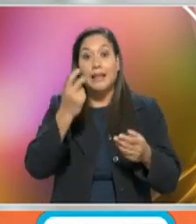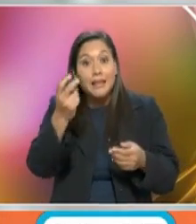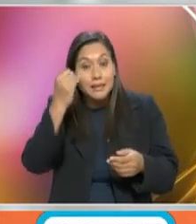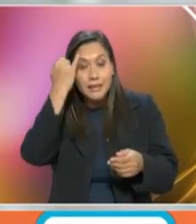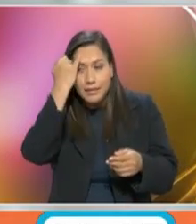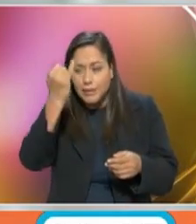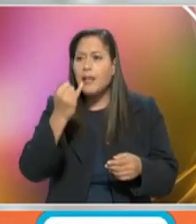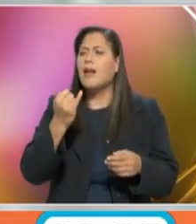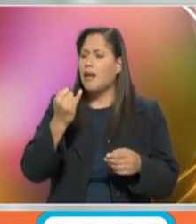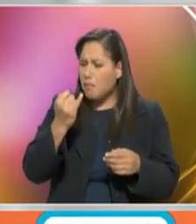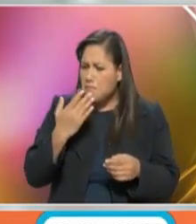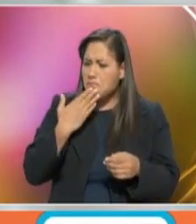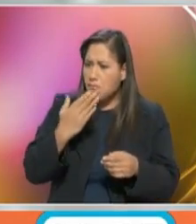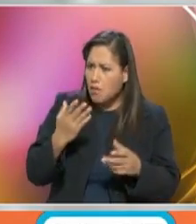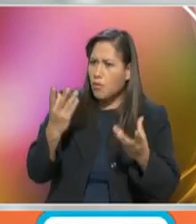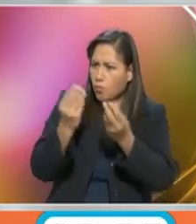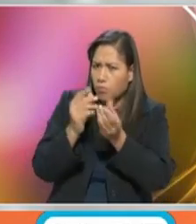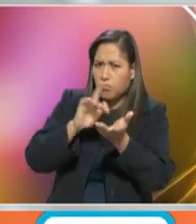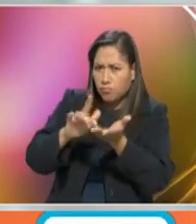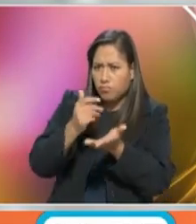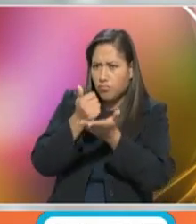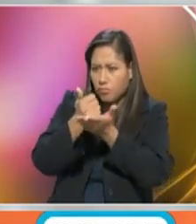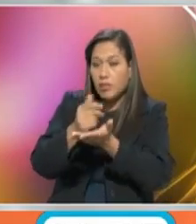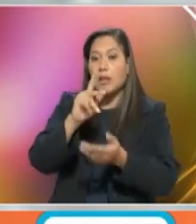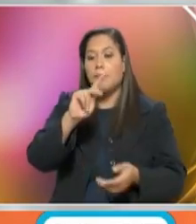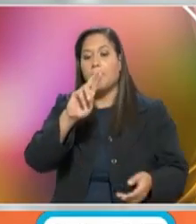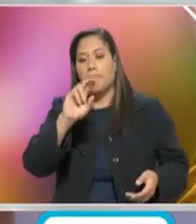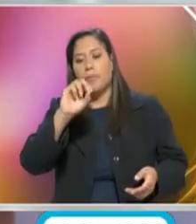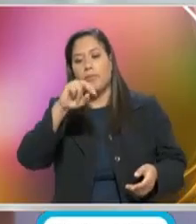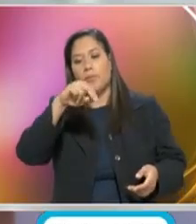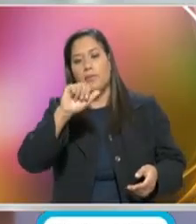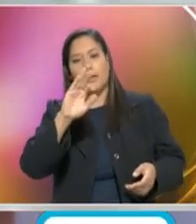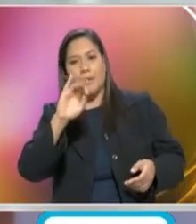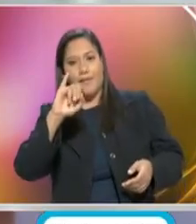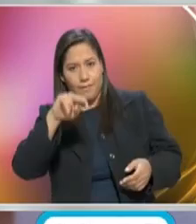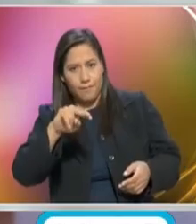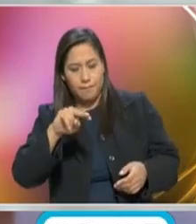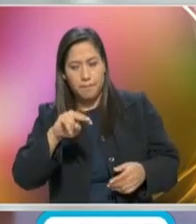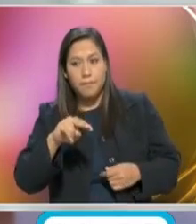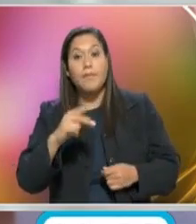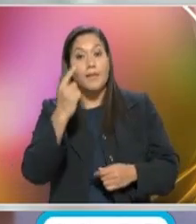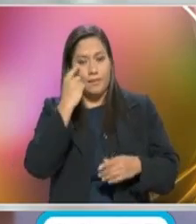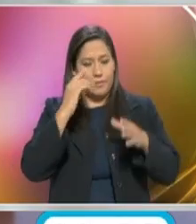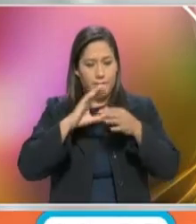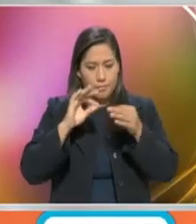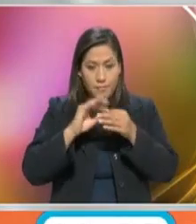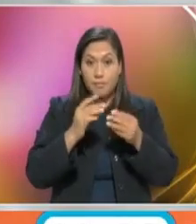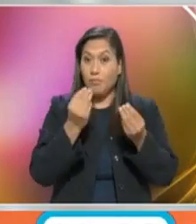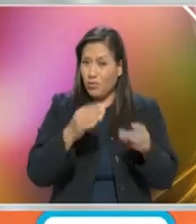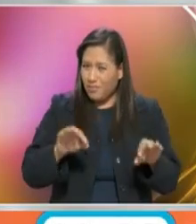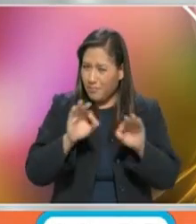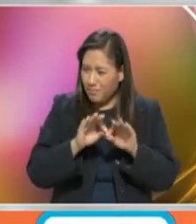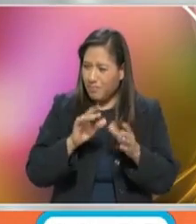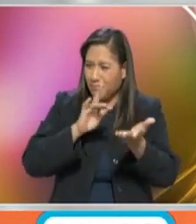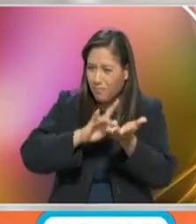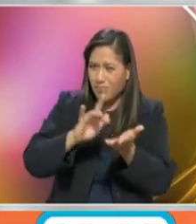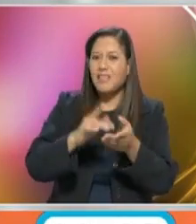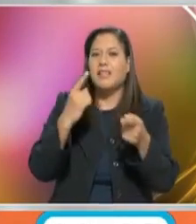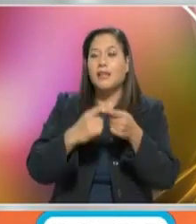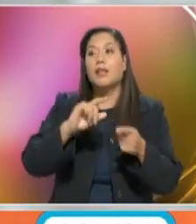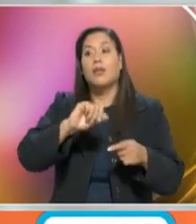ideas las vamos a desarrollar con ellas a través de PRONAFIM. Déjame contarte también que de manera muy importante participan